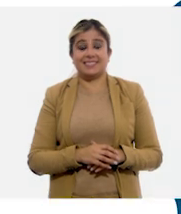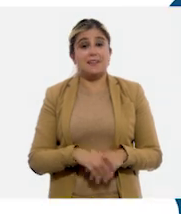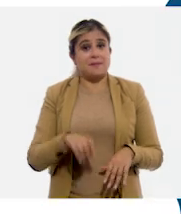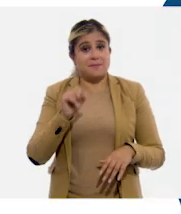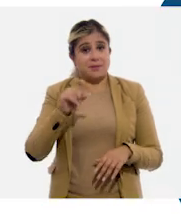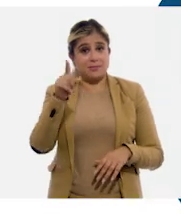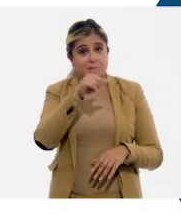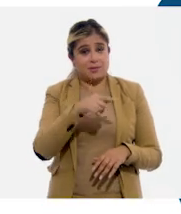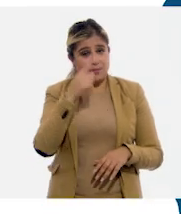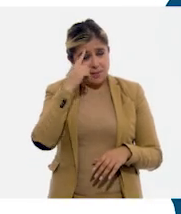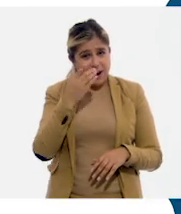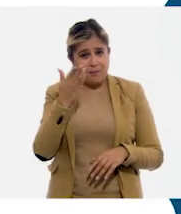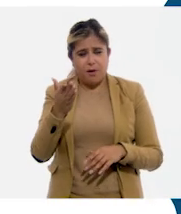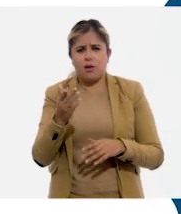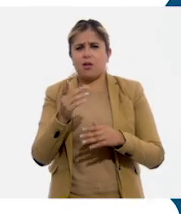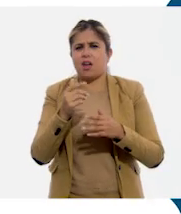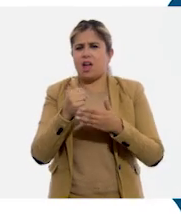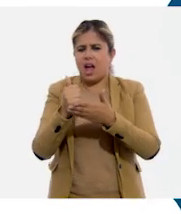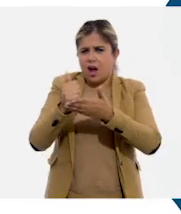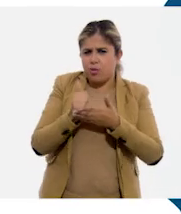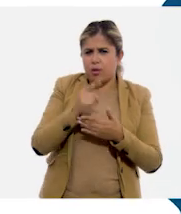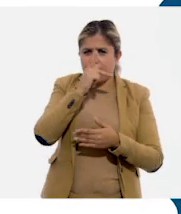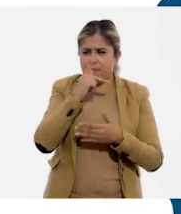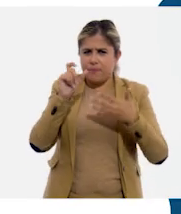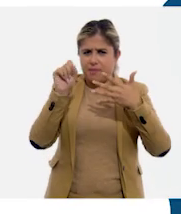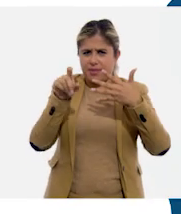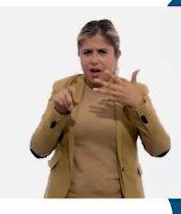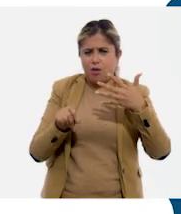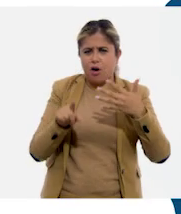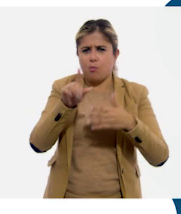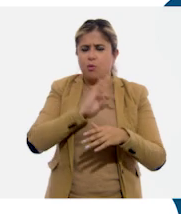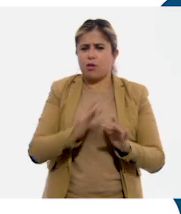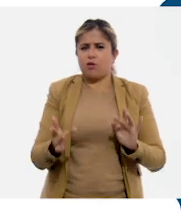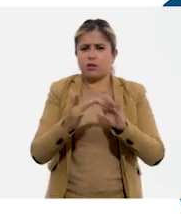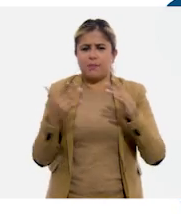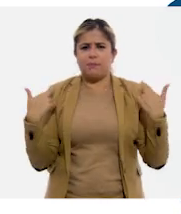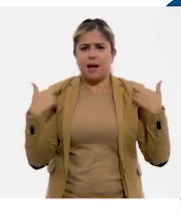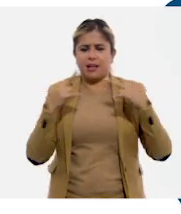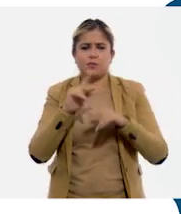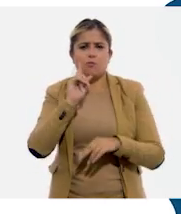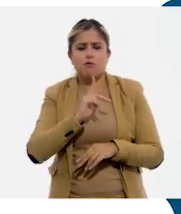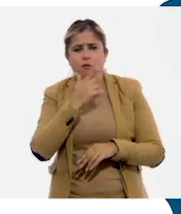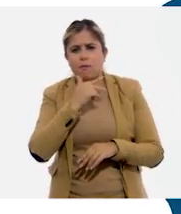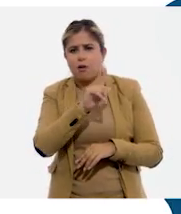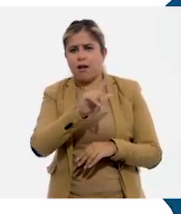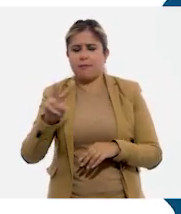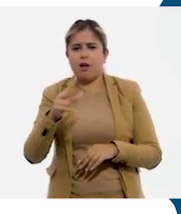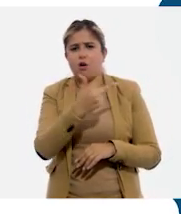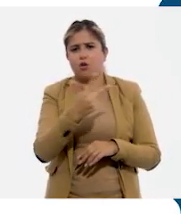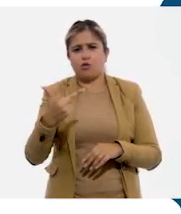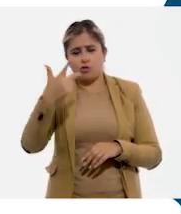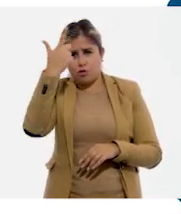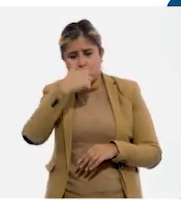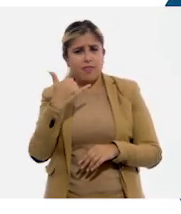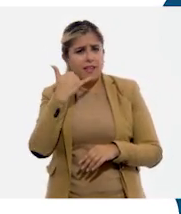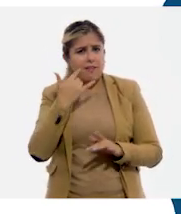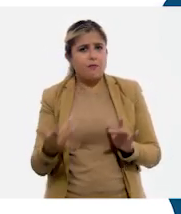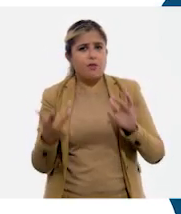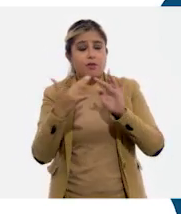Para solicitar apoyo pedagógico, comunícate con maestras y maestros de lunes a viernes de 8 a 20 horas al